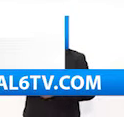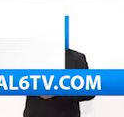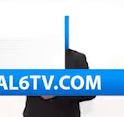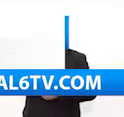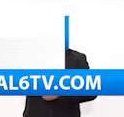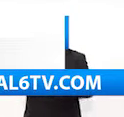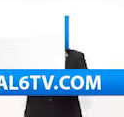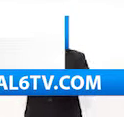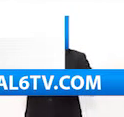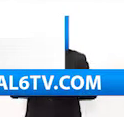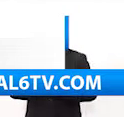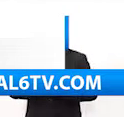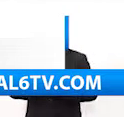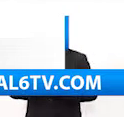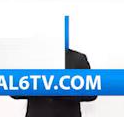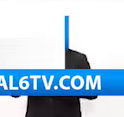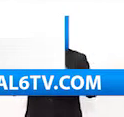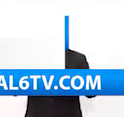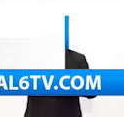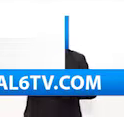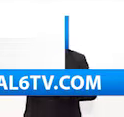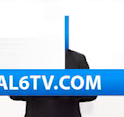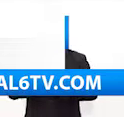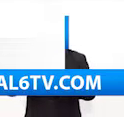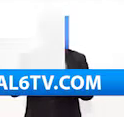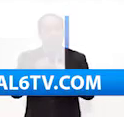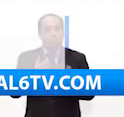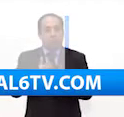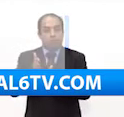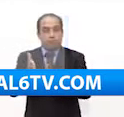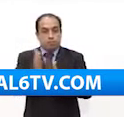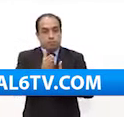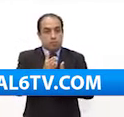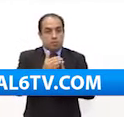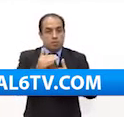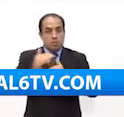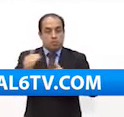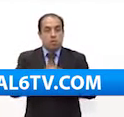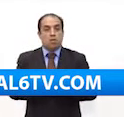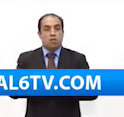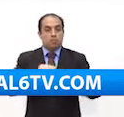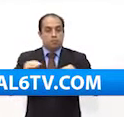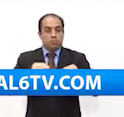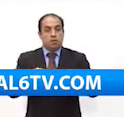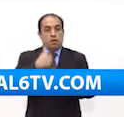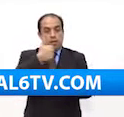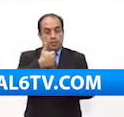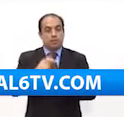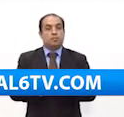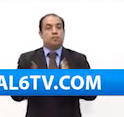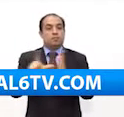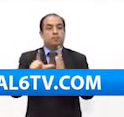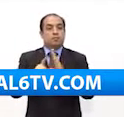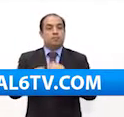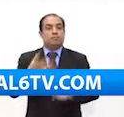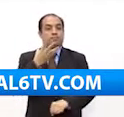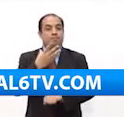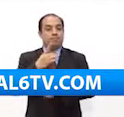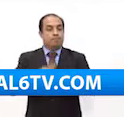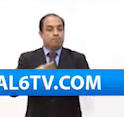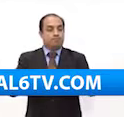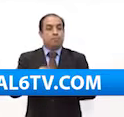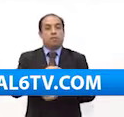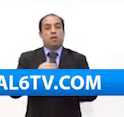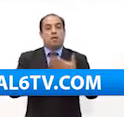de ayer fue incrementar las frecuencias de paso en la red de movilidad integrada, ampliando las capacidades de recorridos paralelos a las 6 líneas afectadas, habilitar